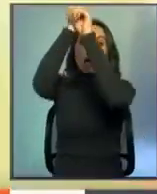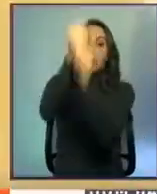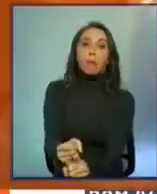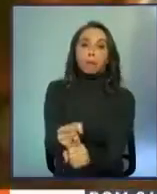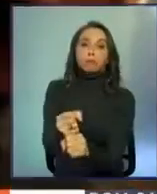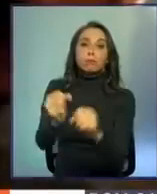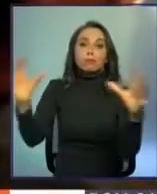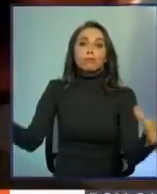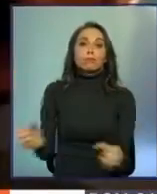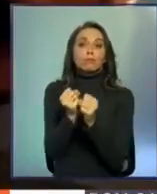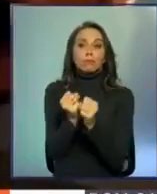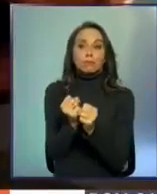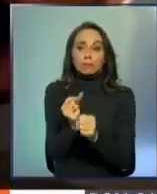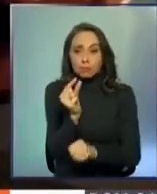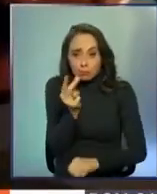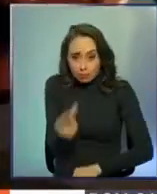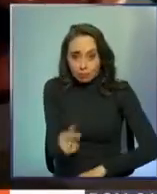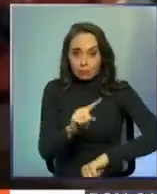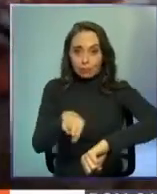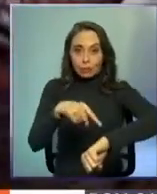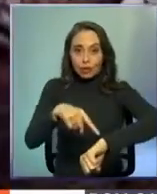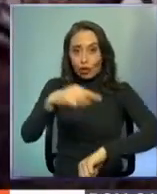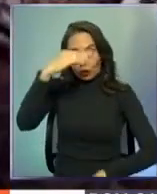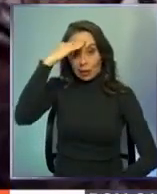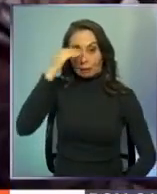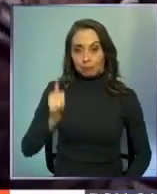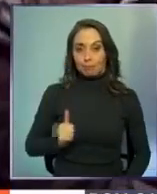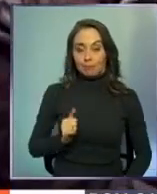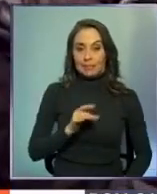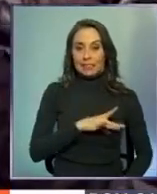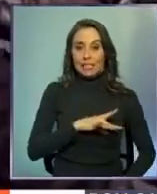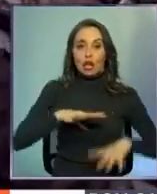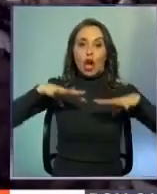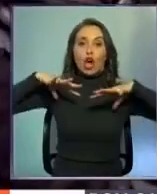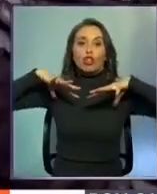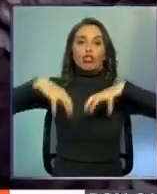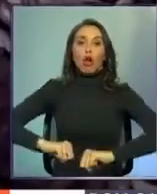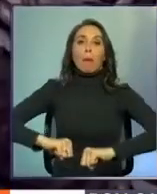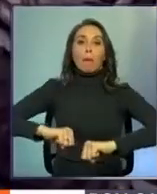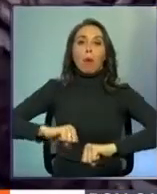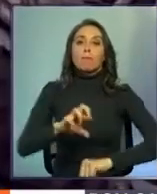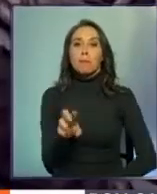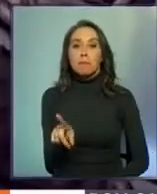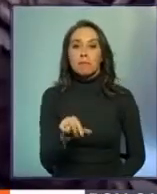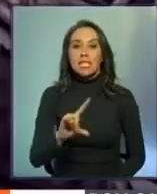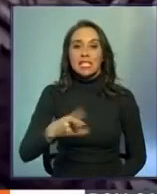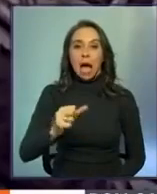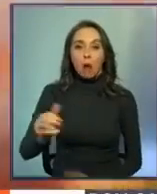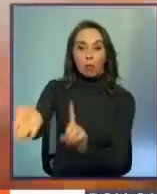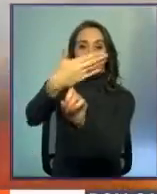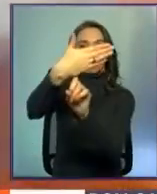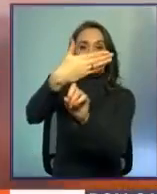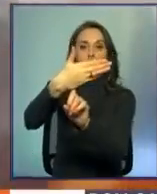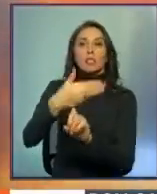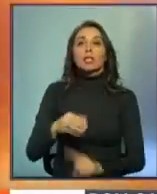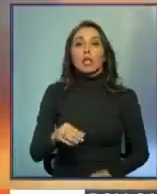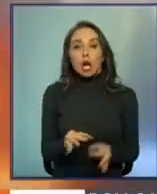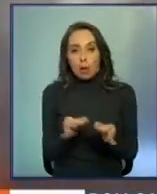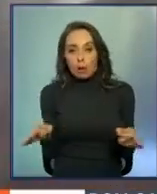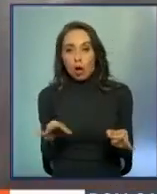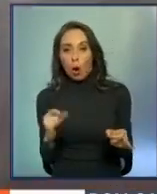tiempo. En pocas horas, el ejército chileno tomaba posesión de Pisagua y Junín con un costo